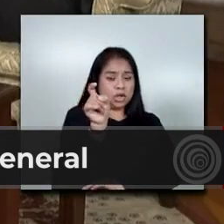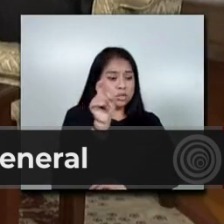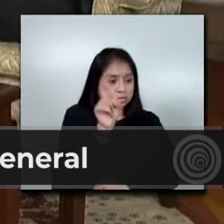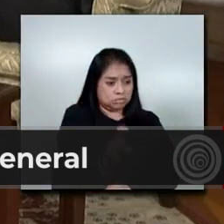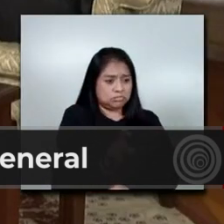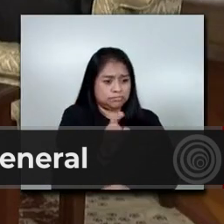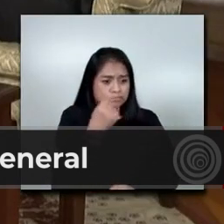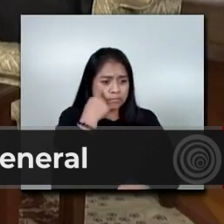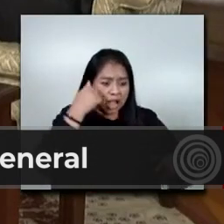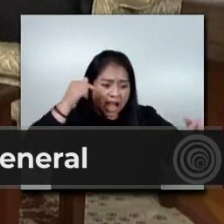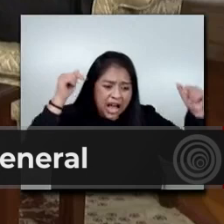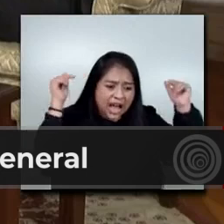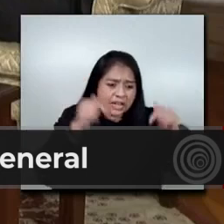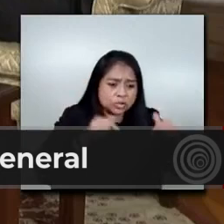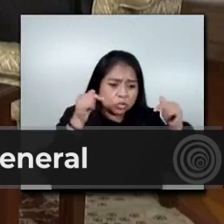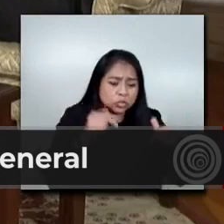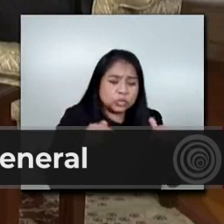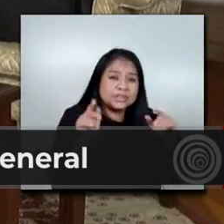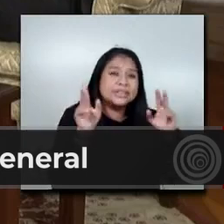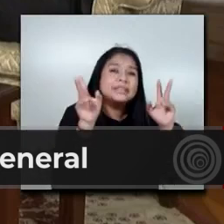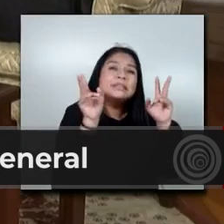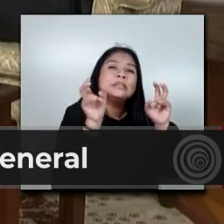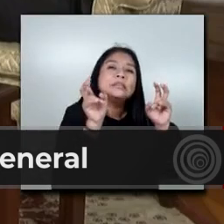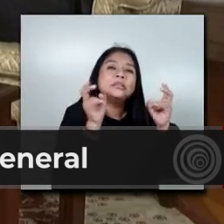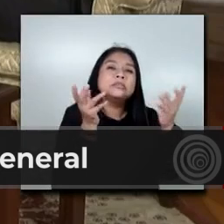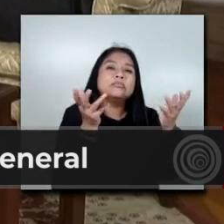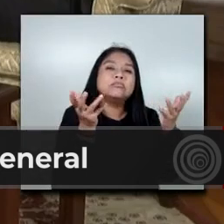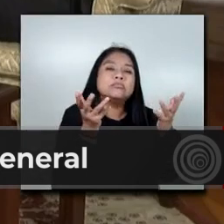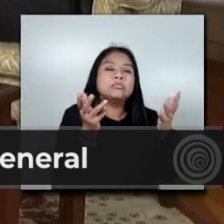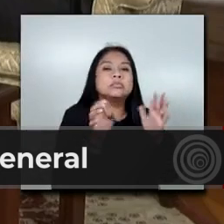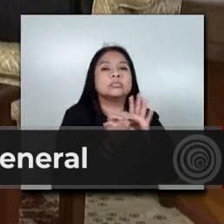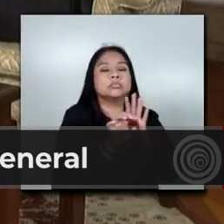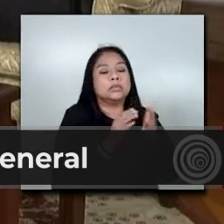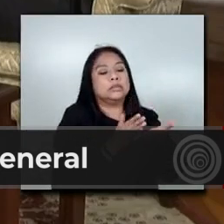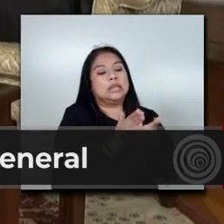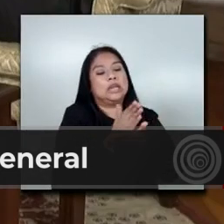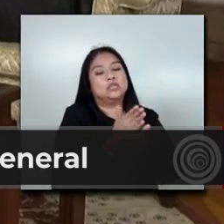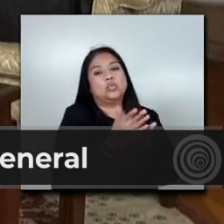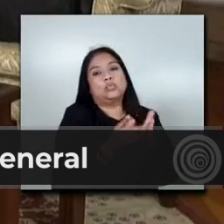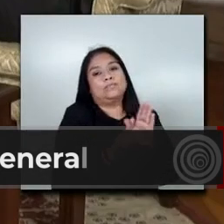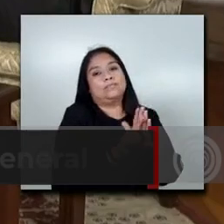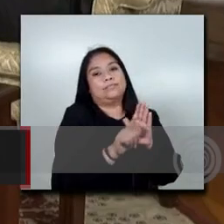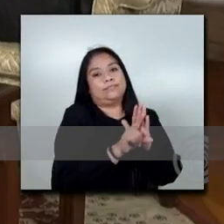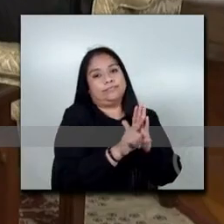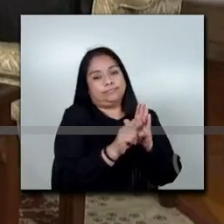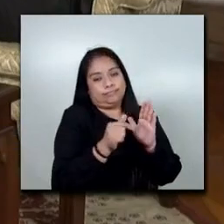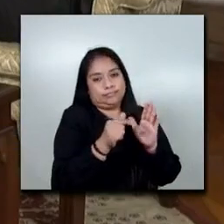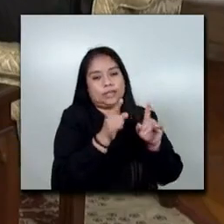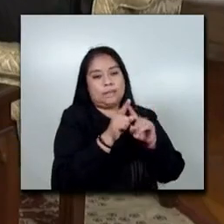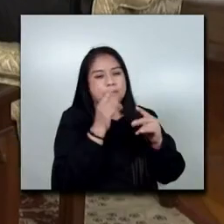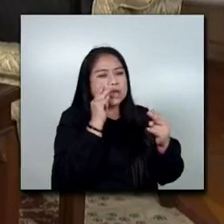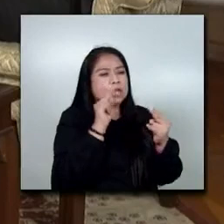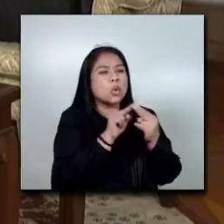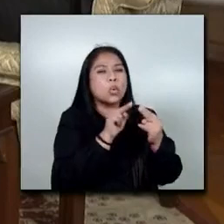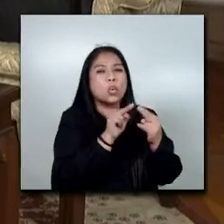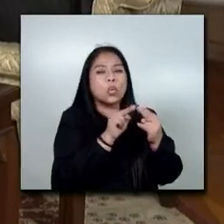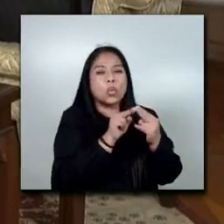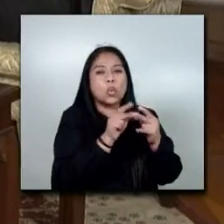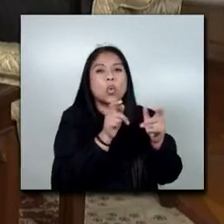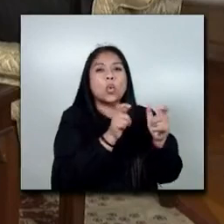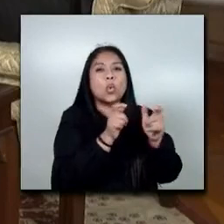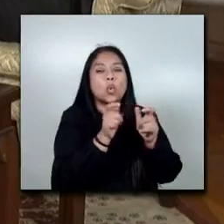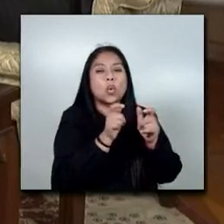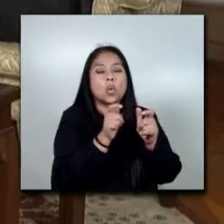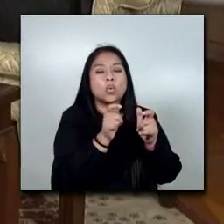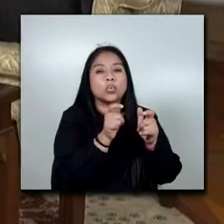estén actualizados con relación a derecho constitucional y a conocer lo que es el control de